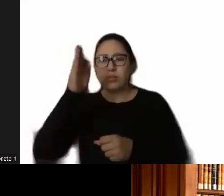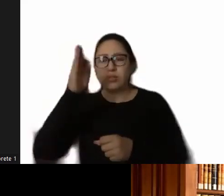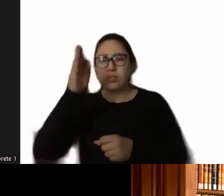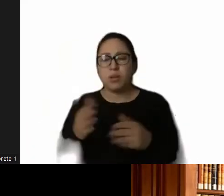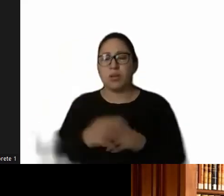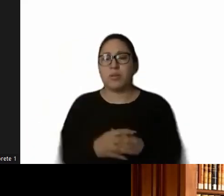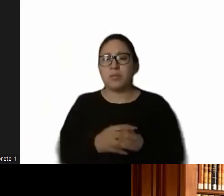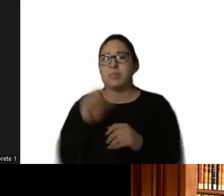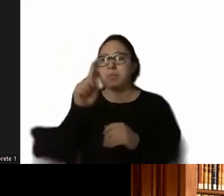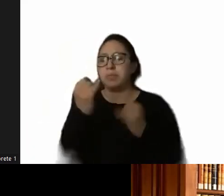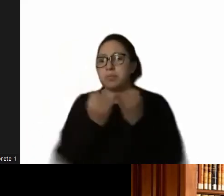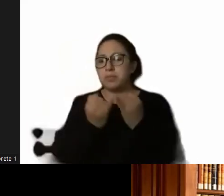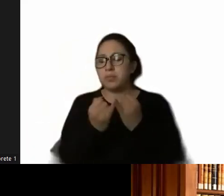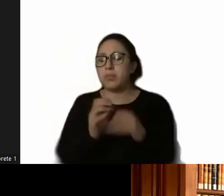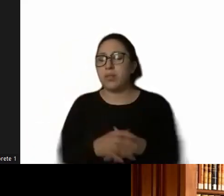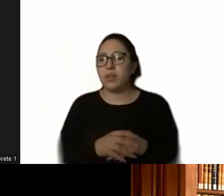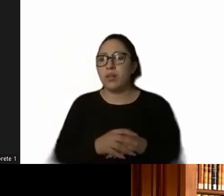su